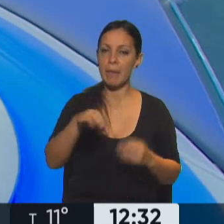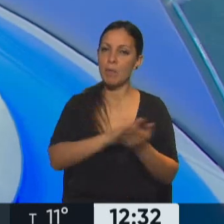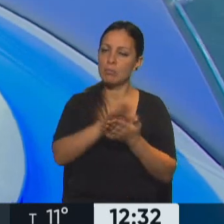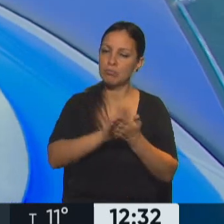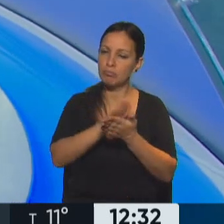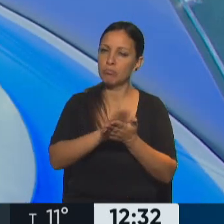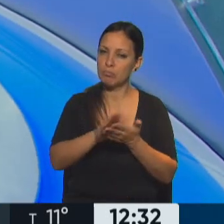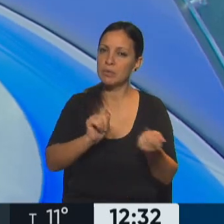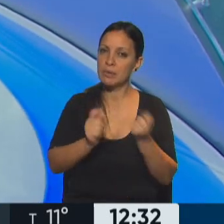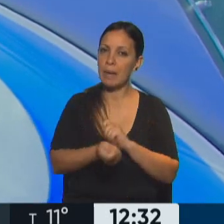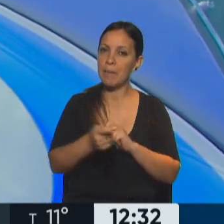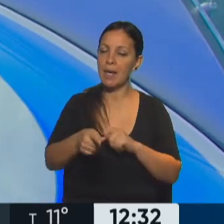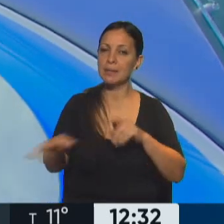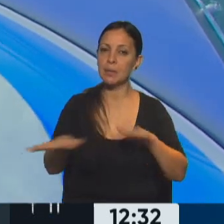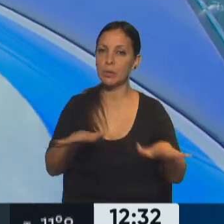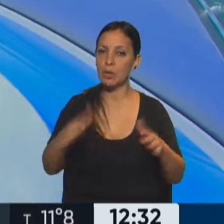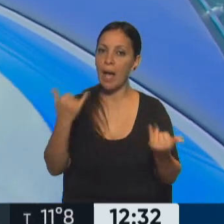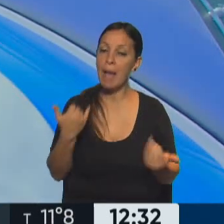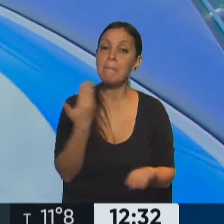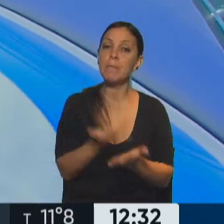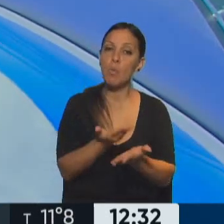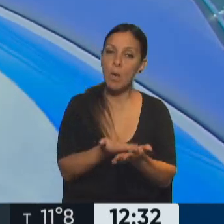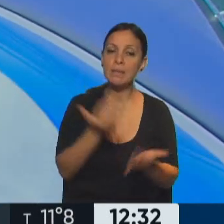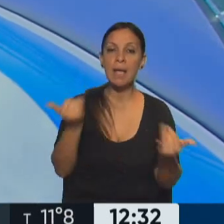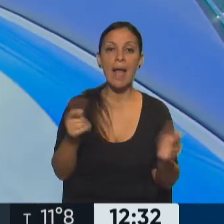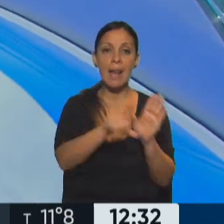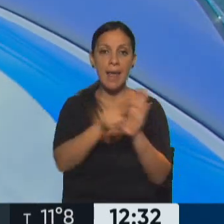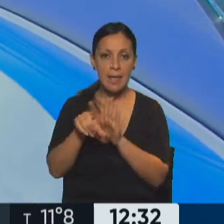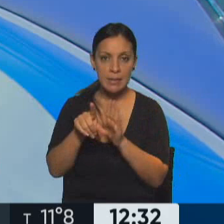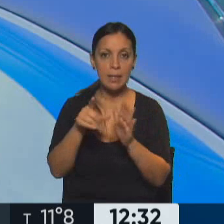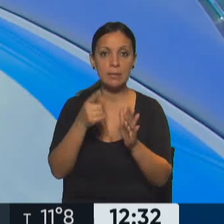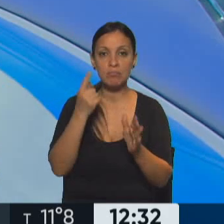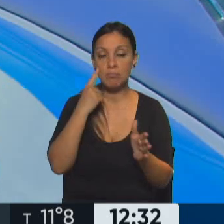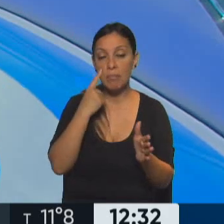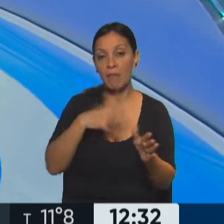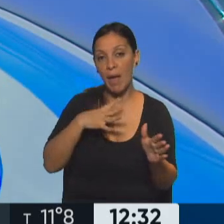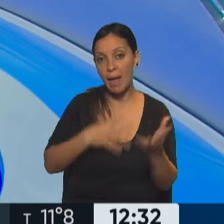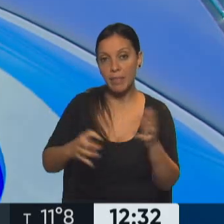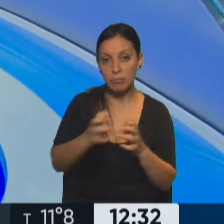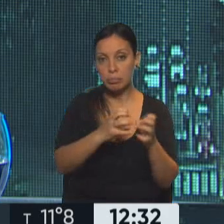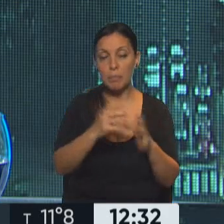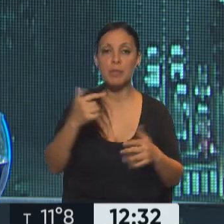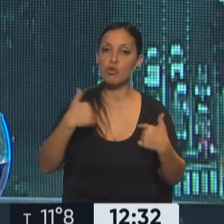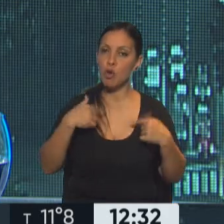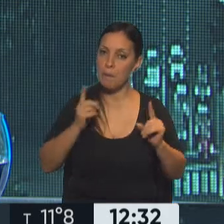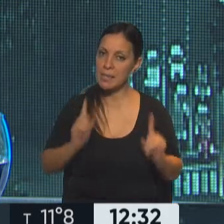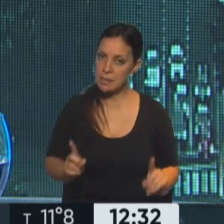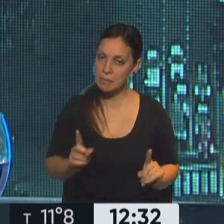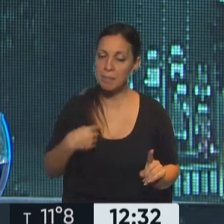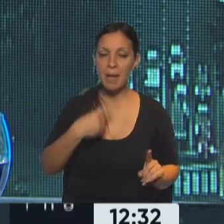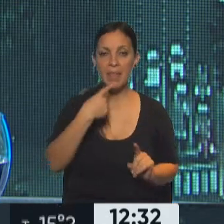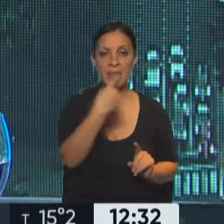situación. Hay una serie de propuestas de leyes actualmente. Yo he venido sosteniendo que tiene que haber